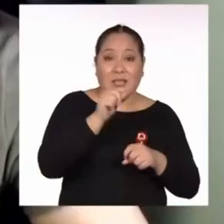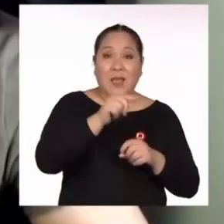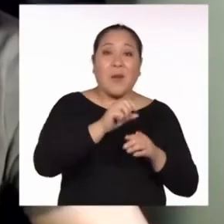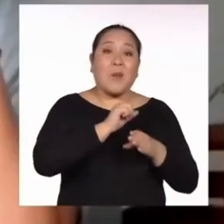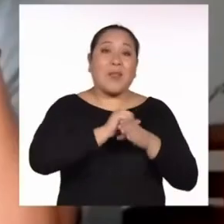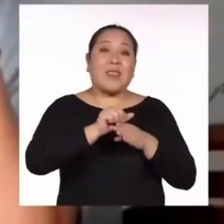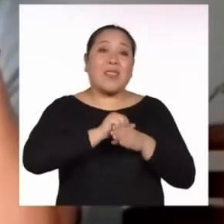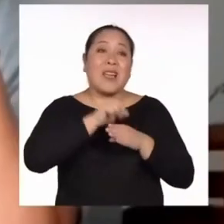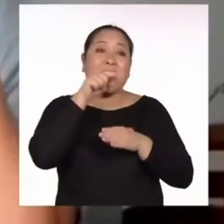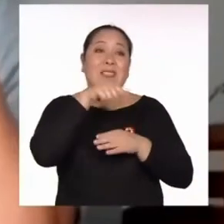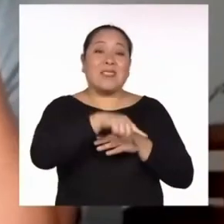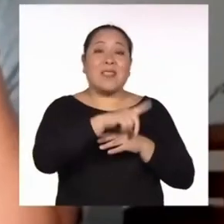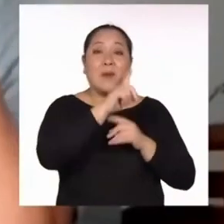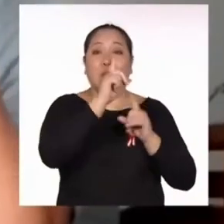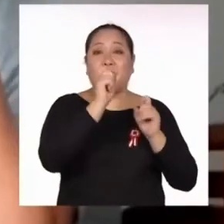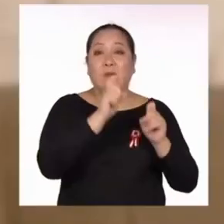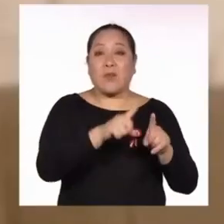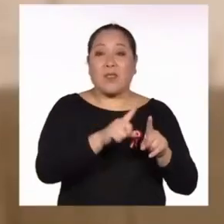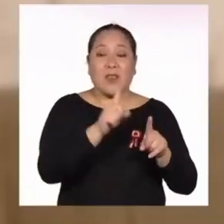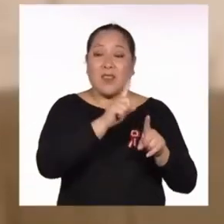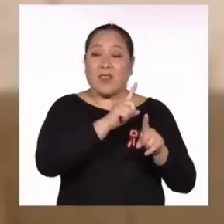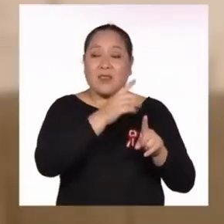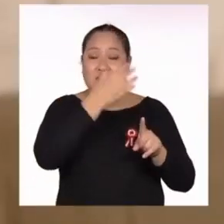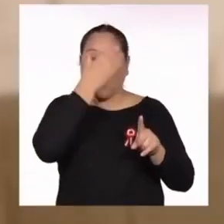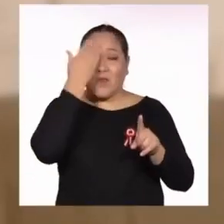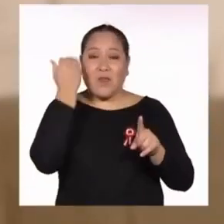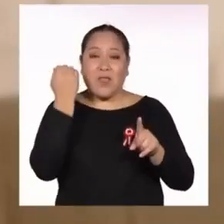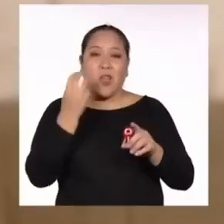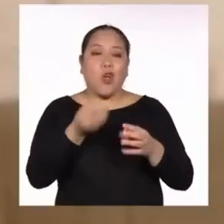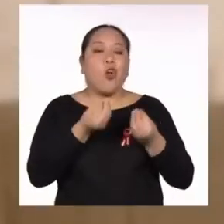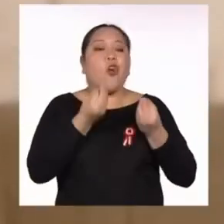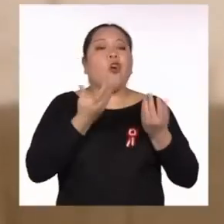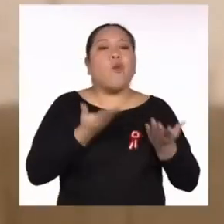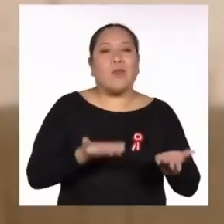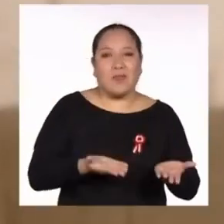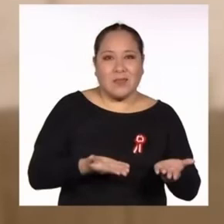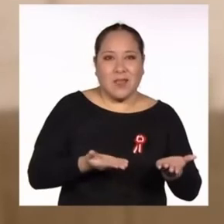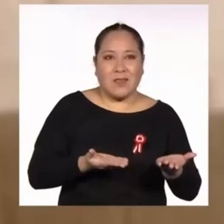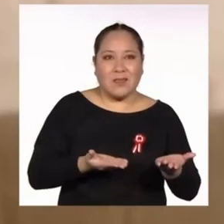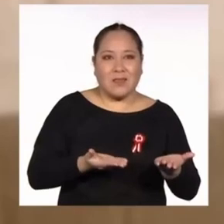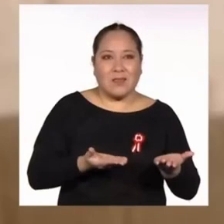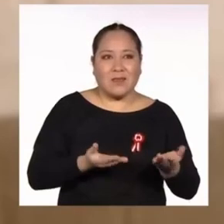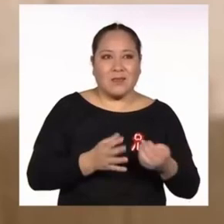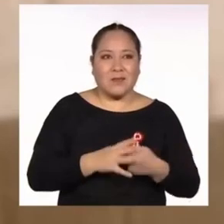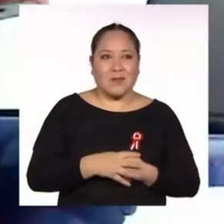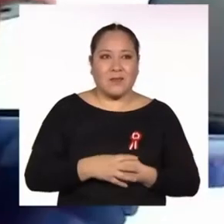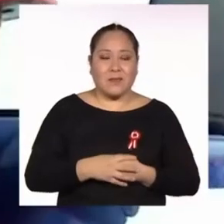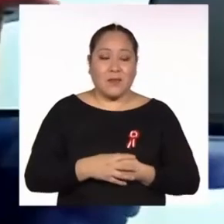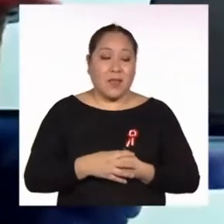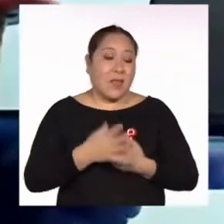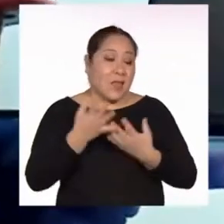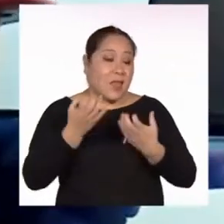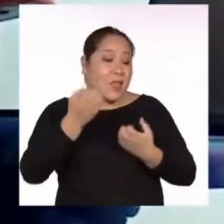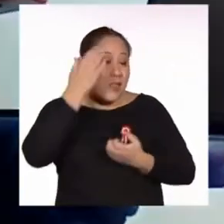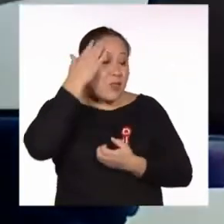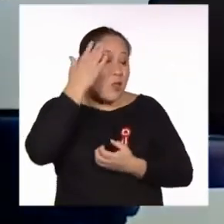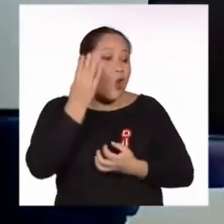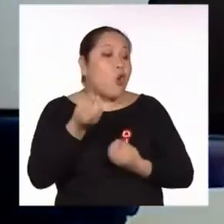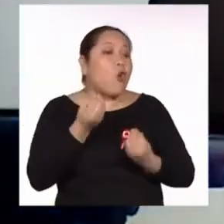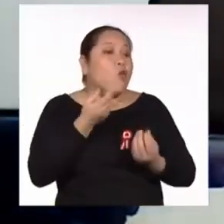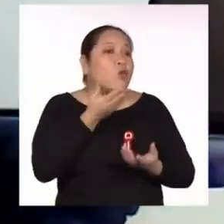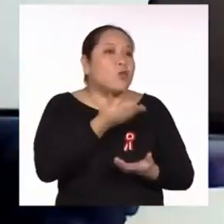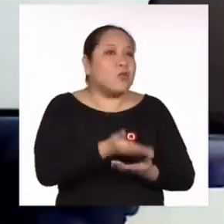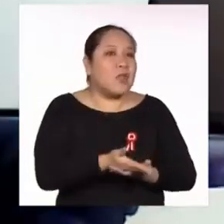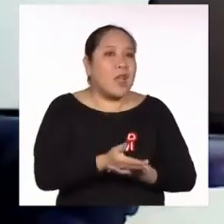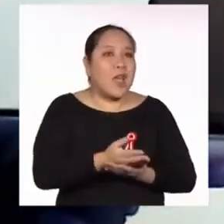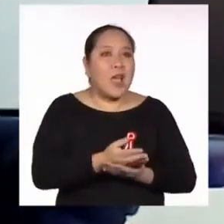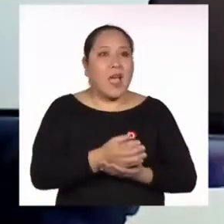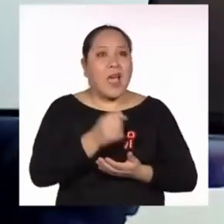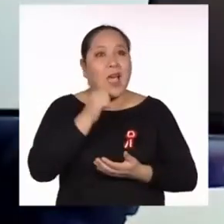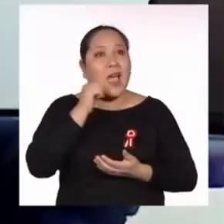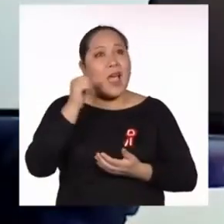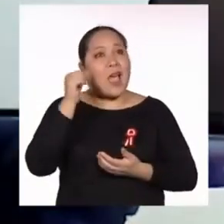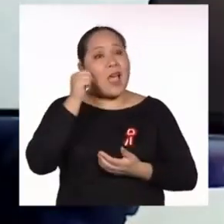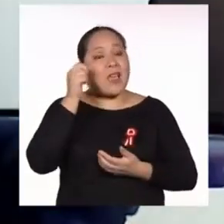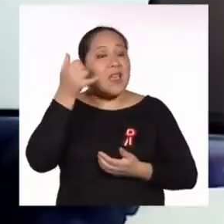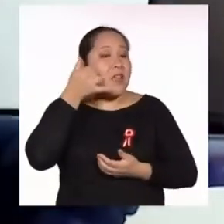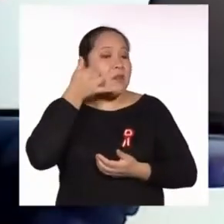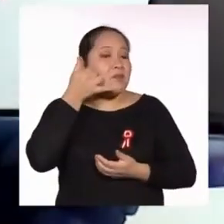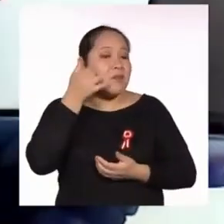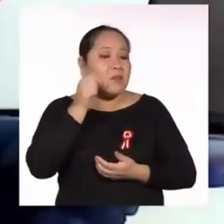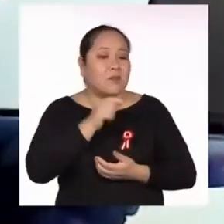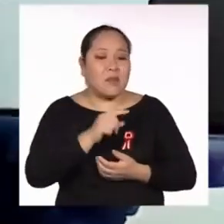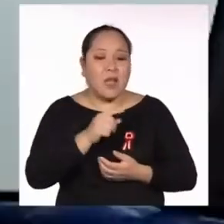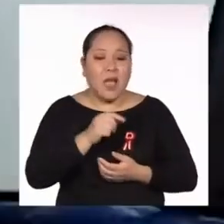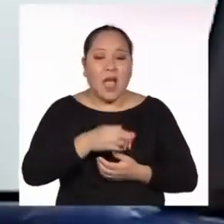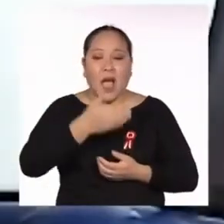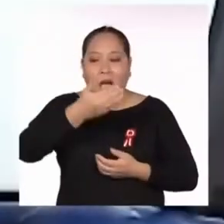tan común pero tan olvidada como estás quiere saber cómo está usted como keith allén no me contestó